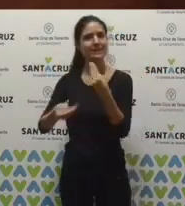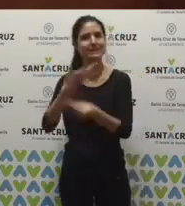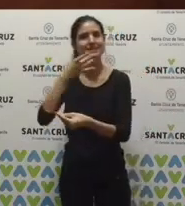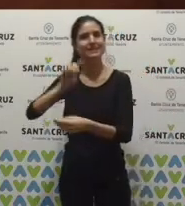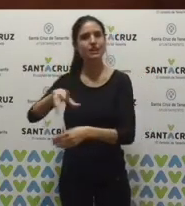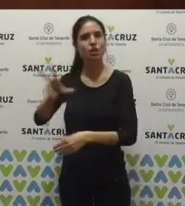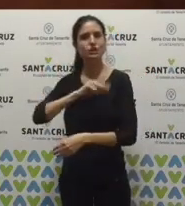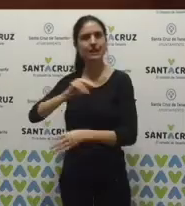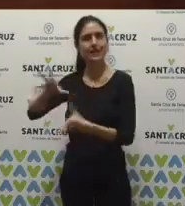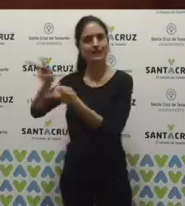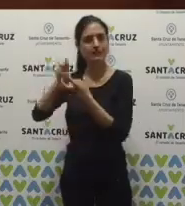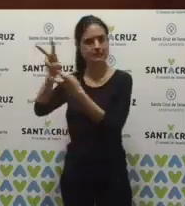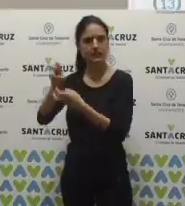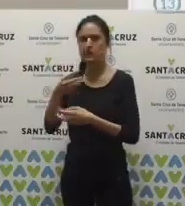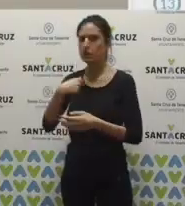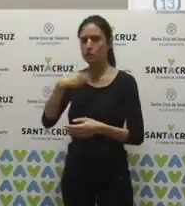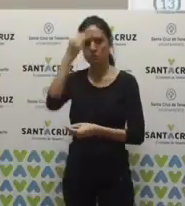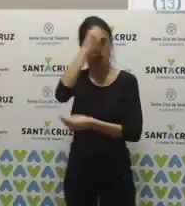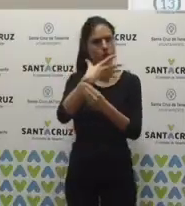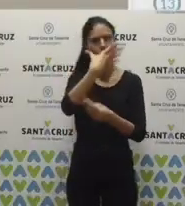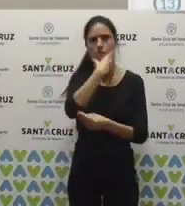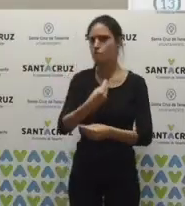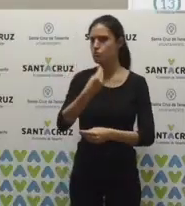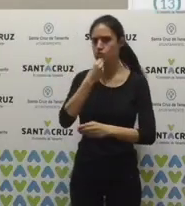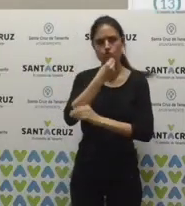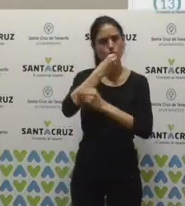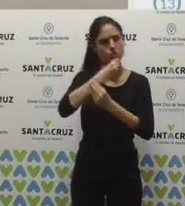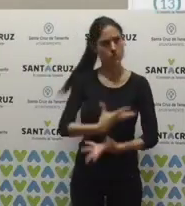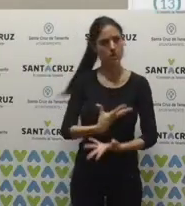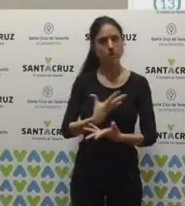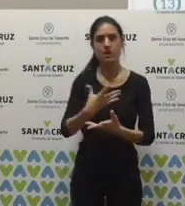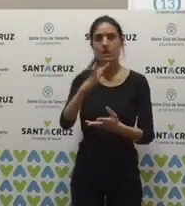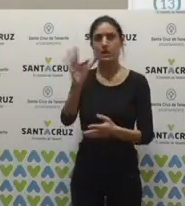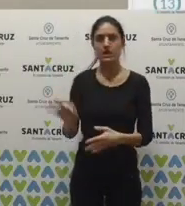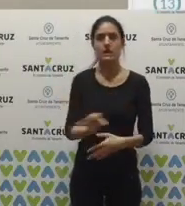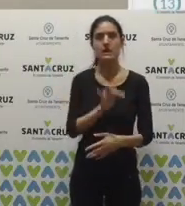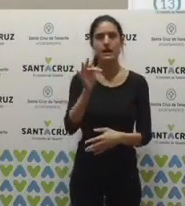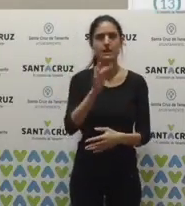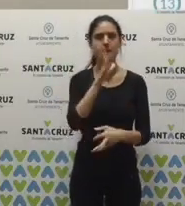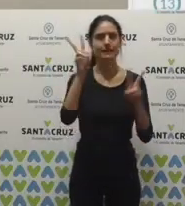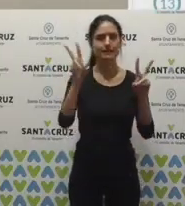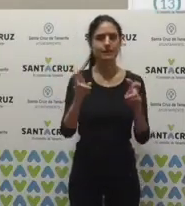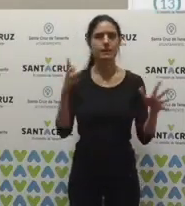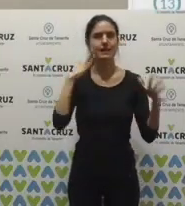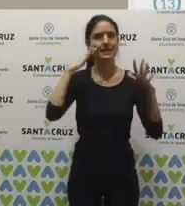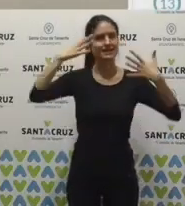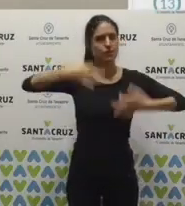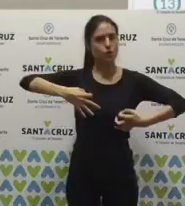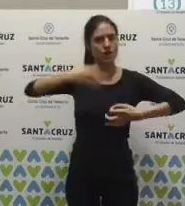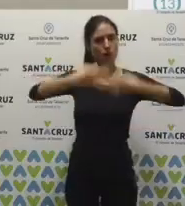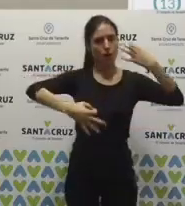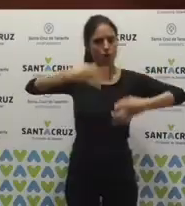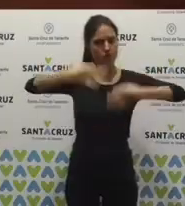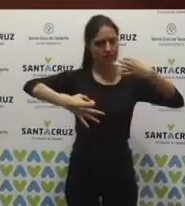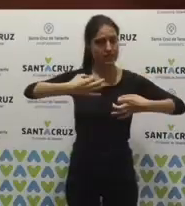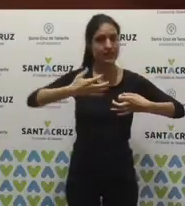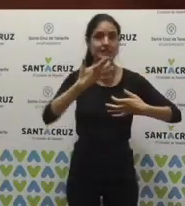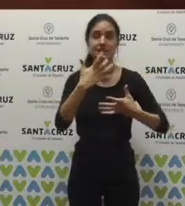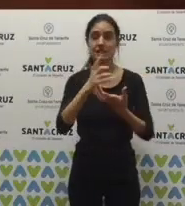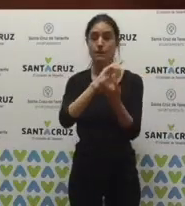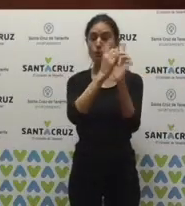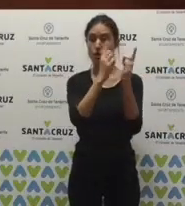señor savater y creo que él le gustará añadir creo que por aquello de la seguridad jurídica que las modificaciones